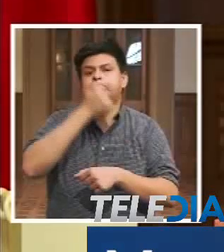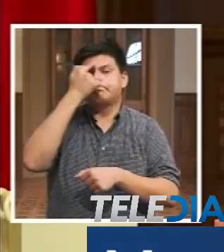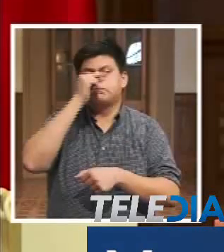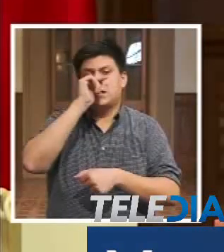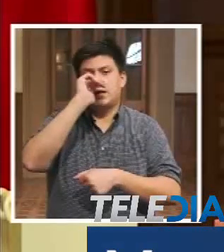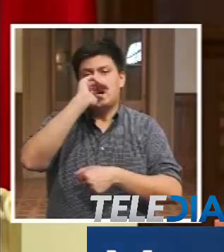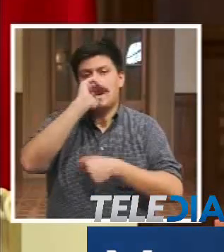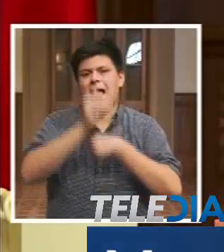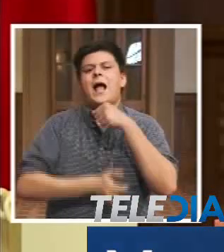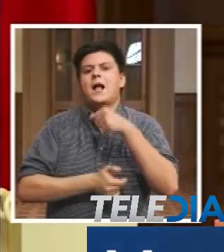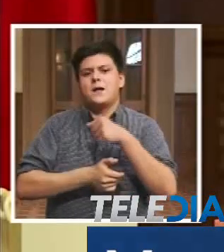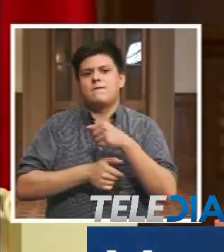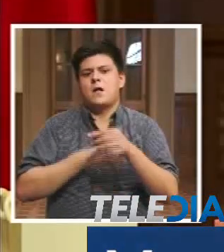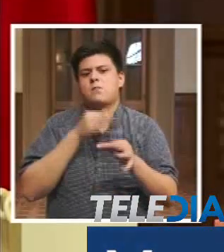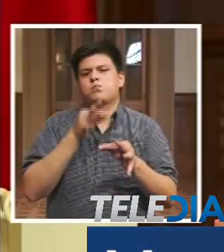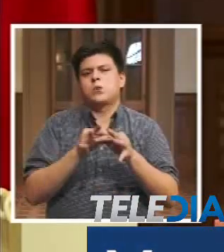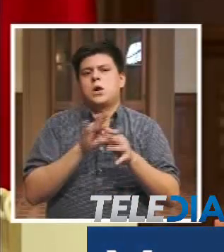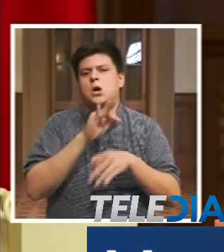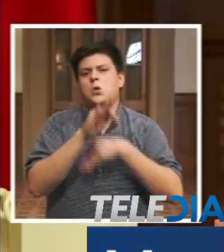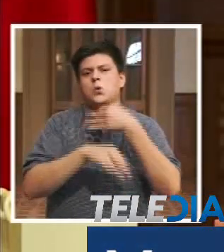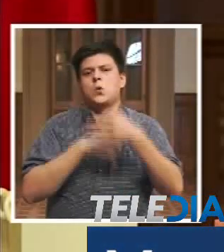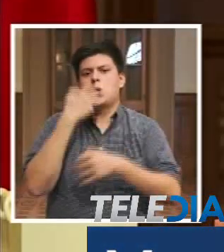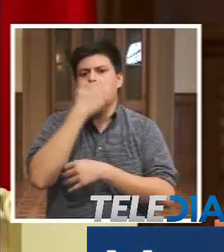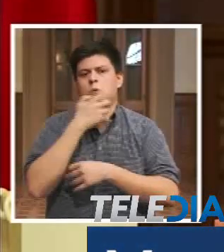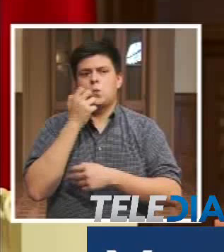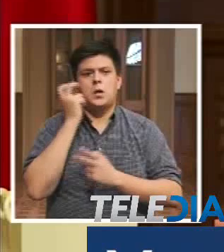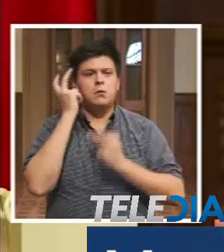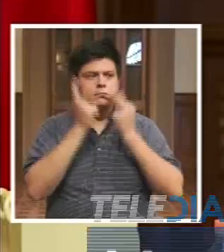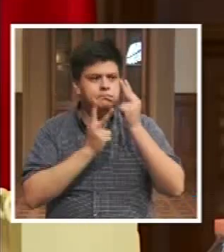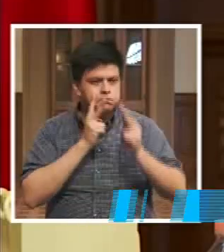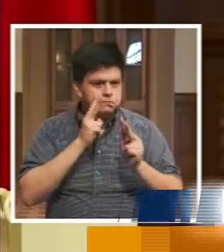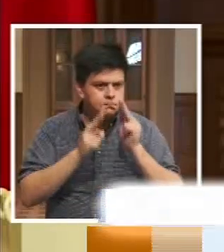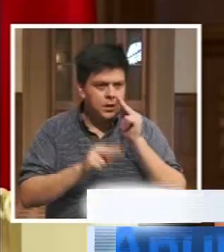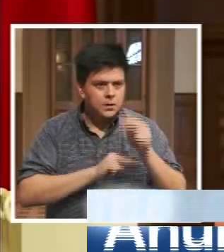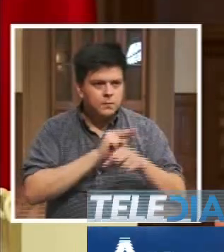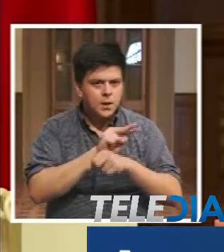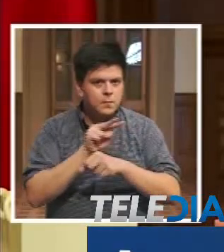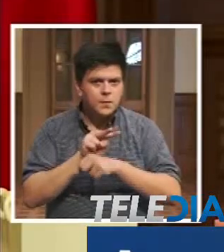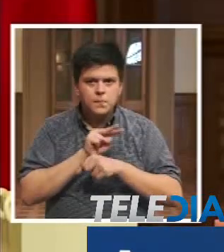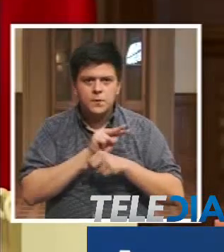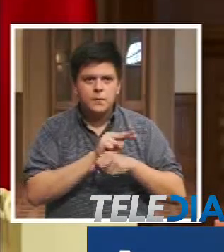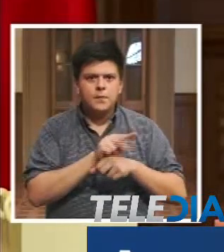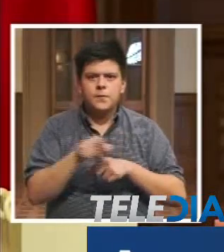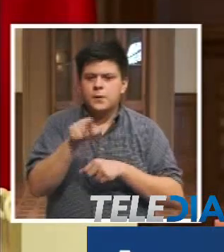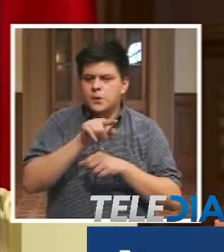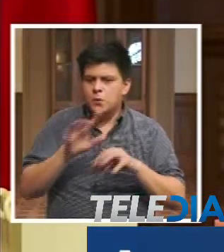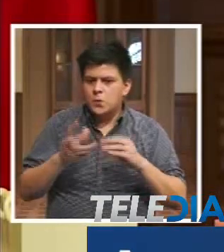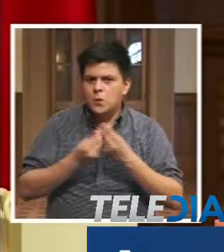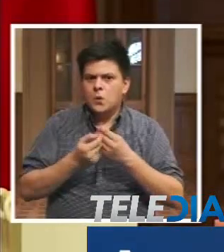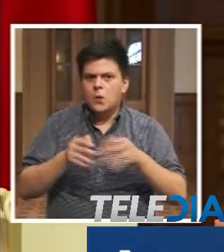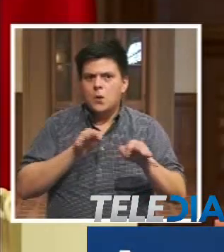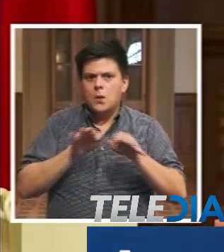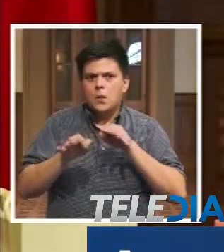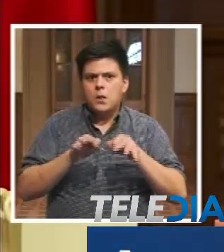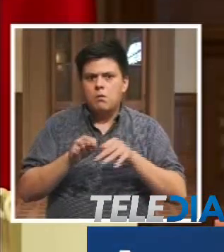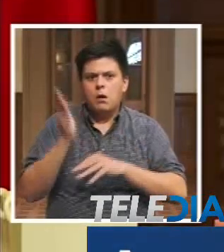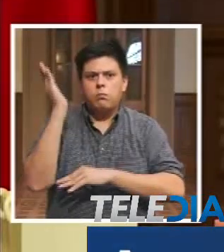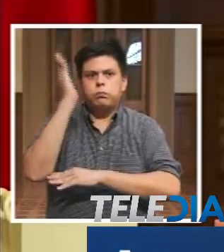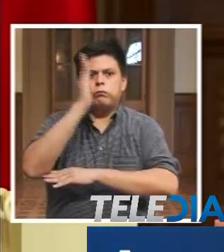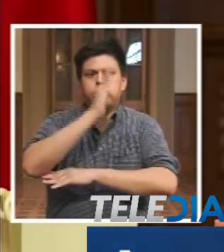prácticamente la totalidad de los planteles educativos van a estar trabajando horas extras para